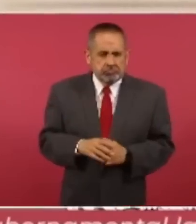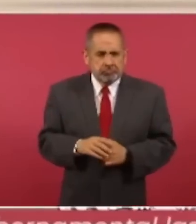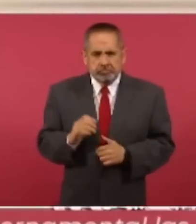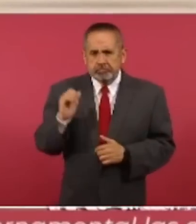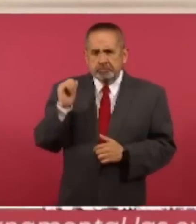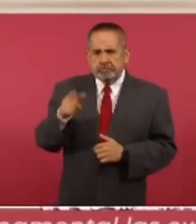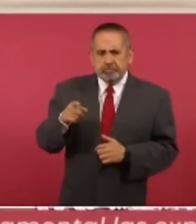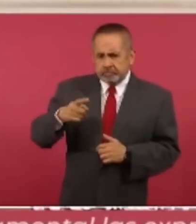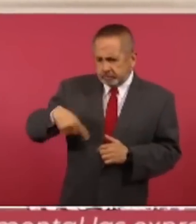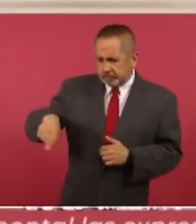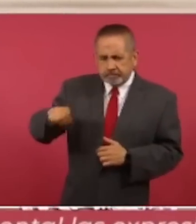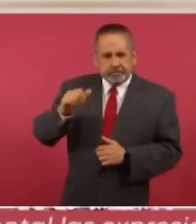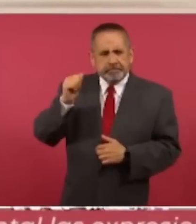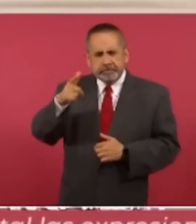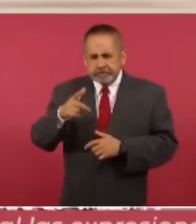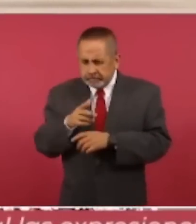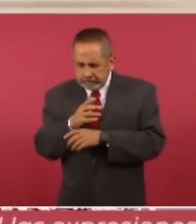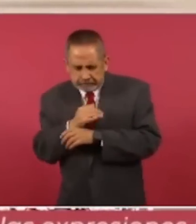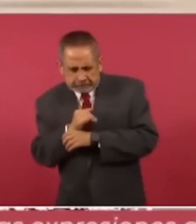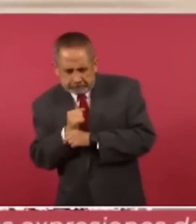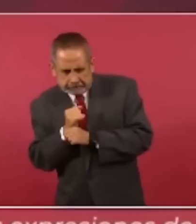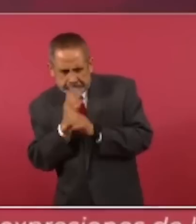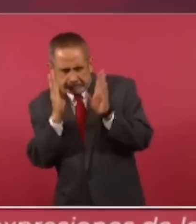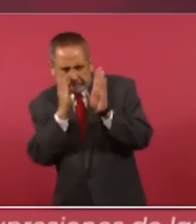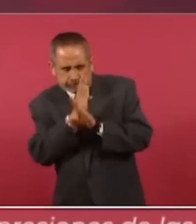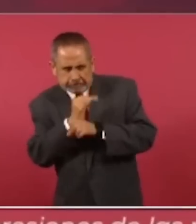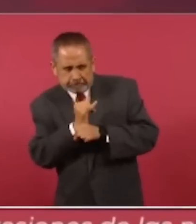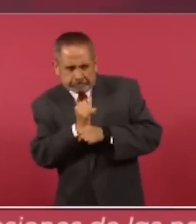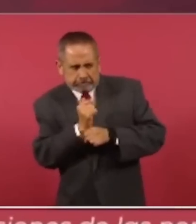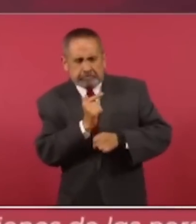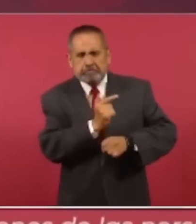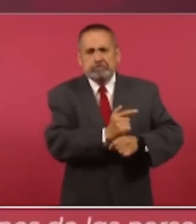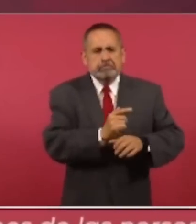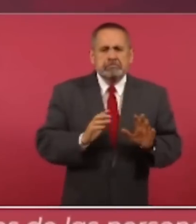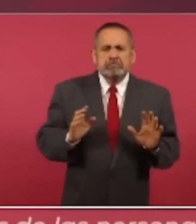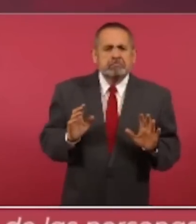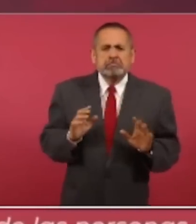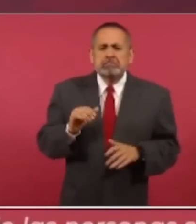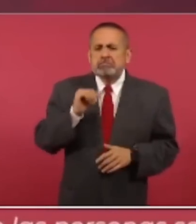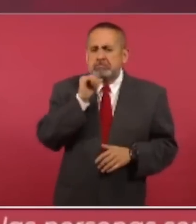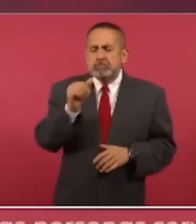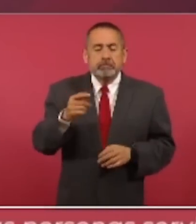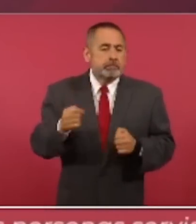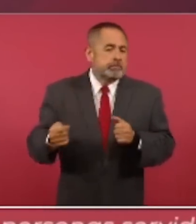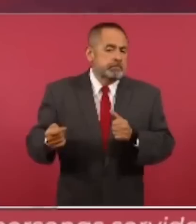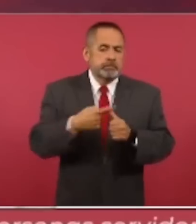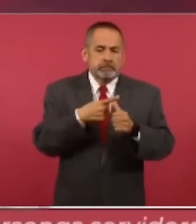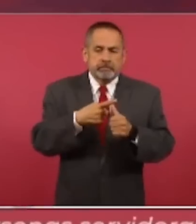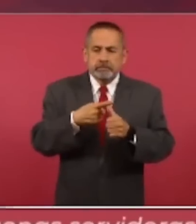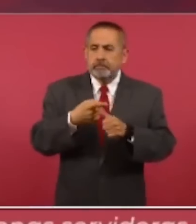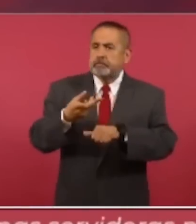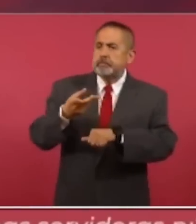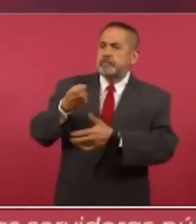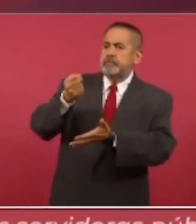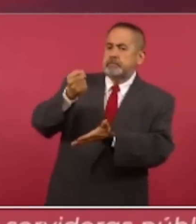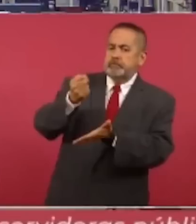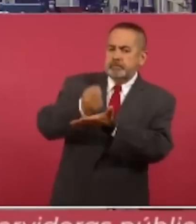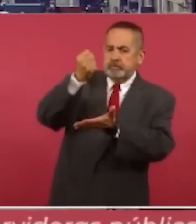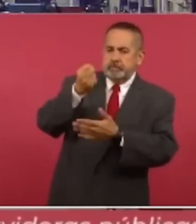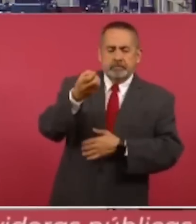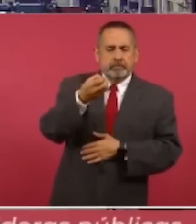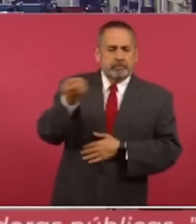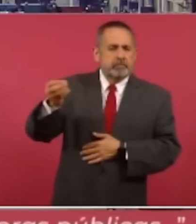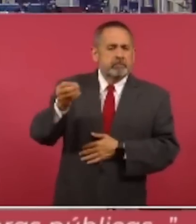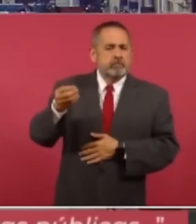ninguna acción de investigación de inteligencia si no hay una orden